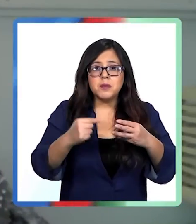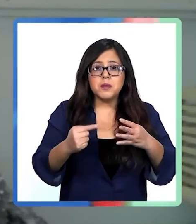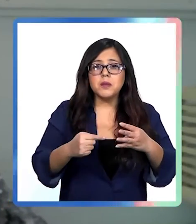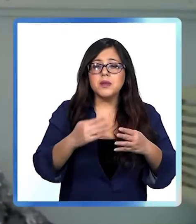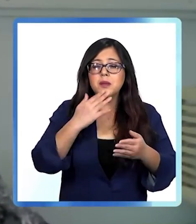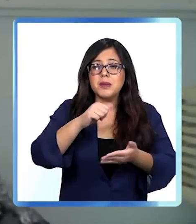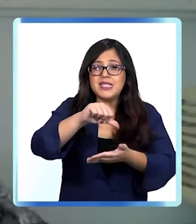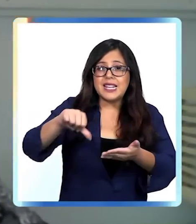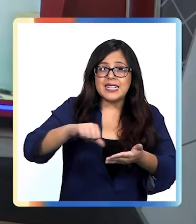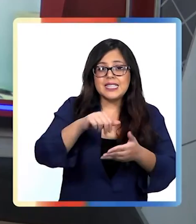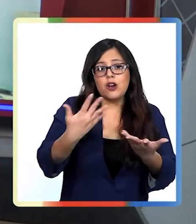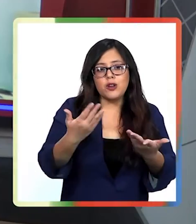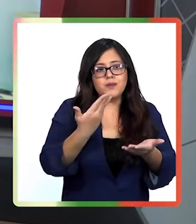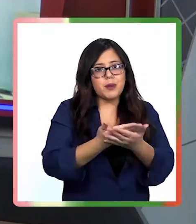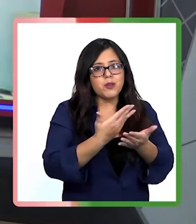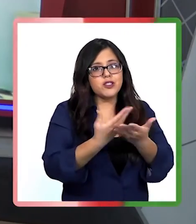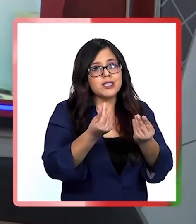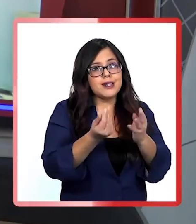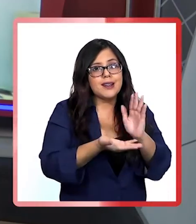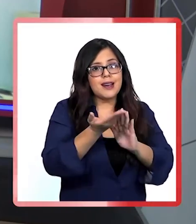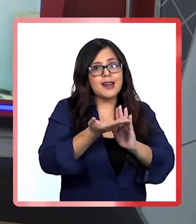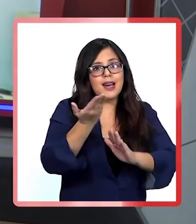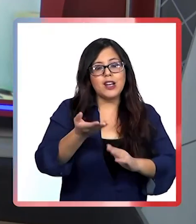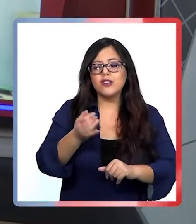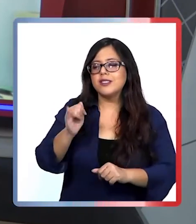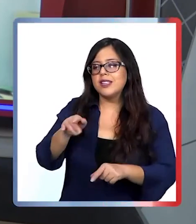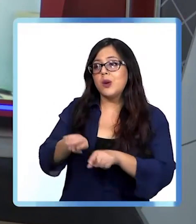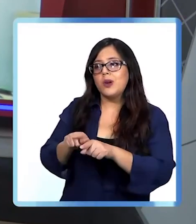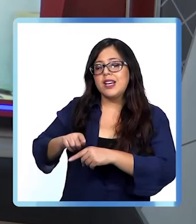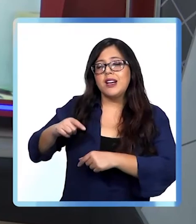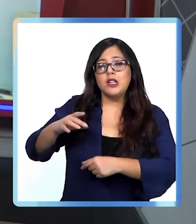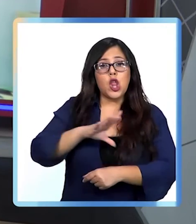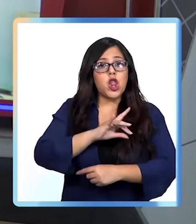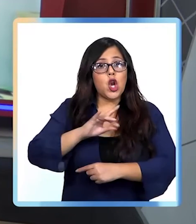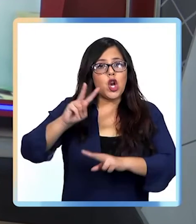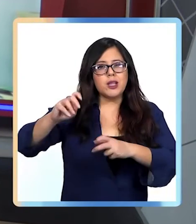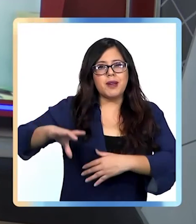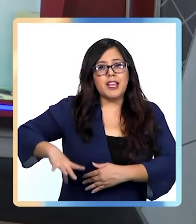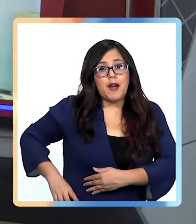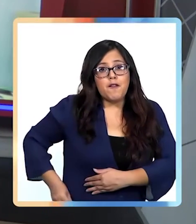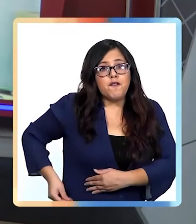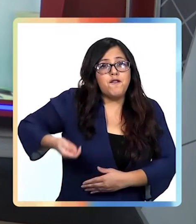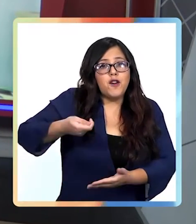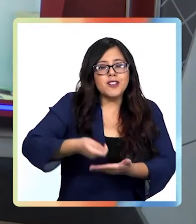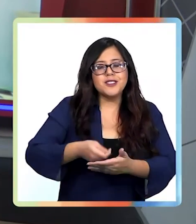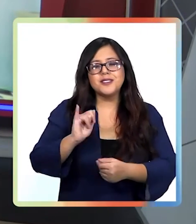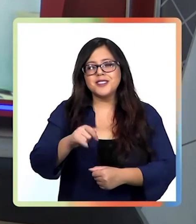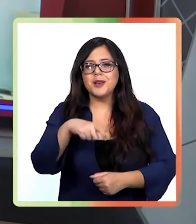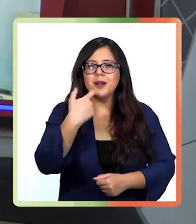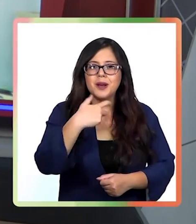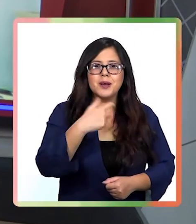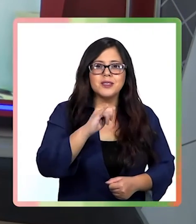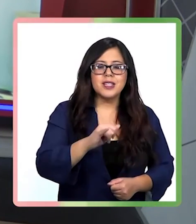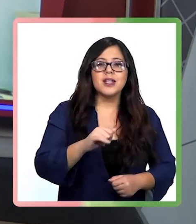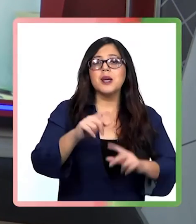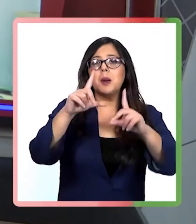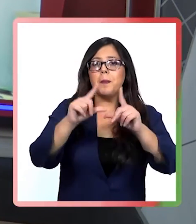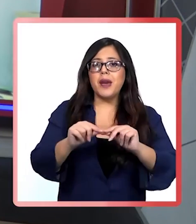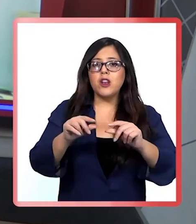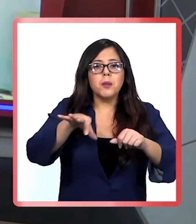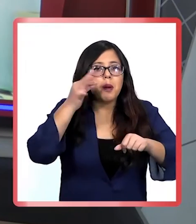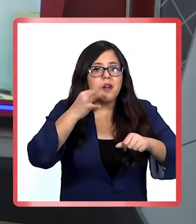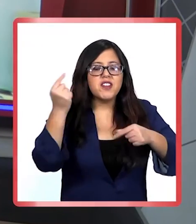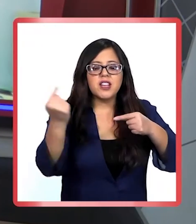alto del aceite yo creo que es un buen... Además nos va a doler el bolsillo, claro. Sí, el lado bueno, digamos, menos